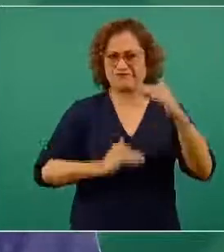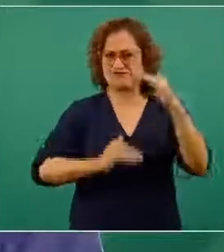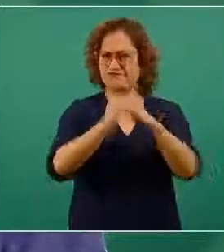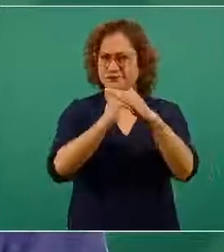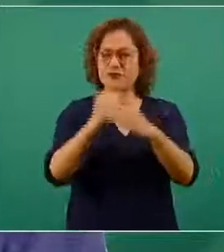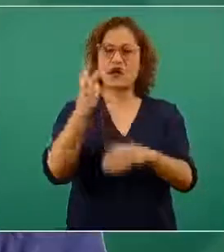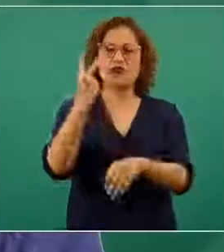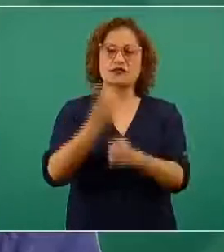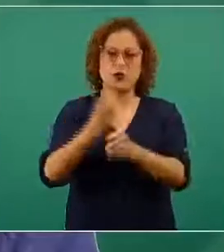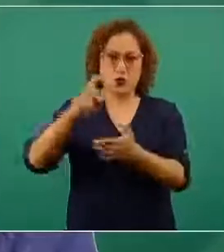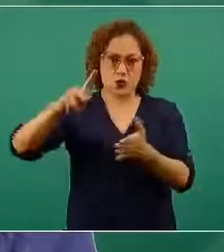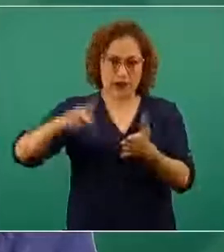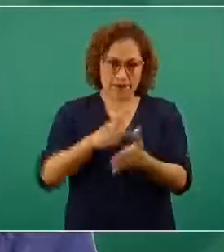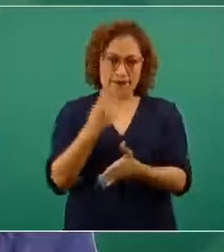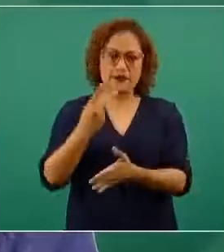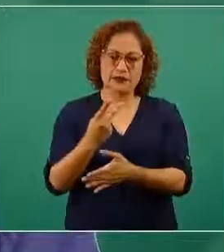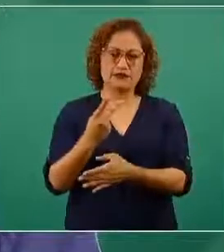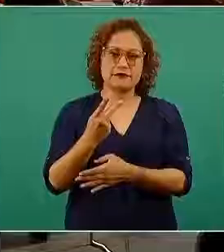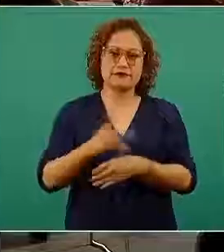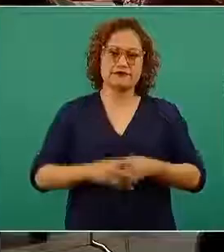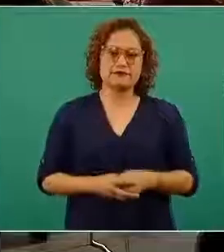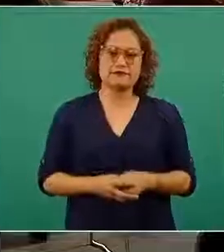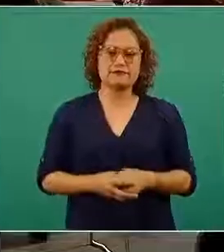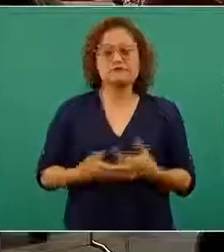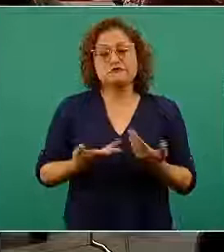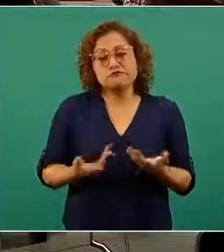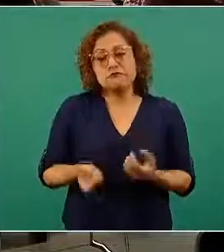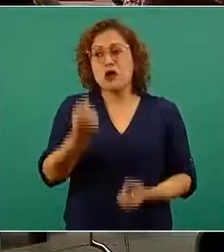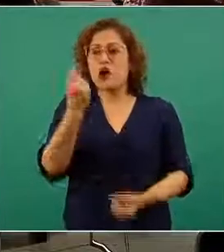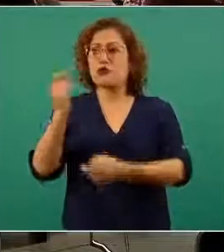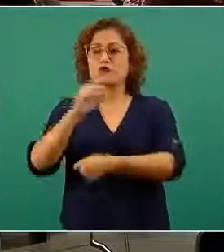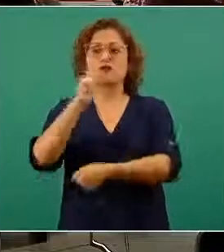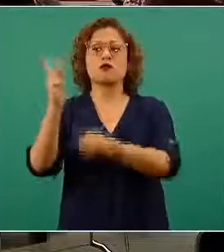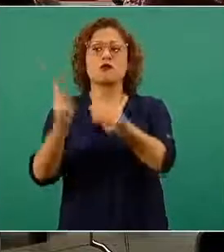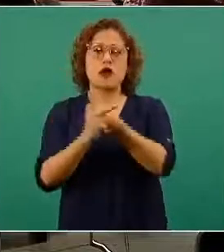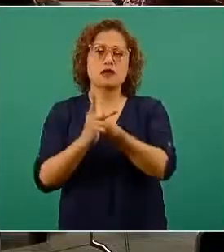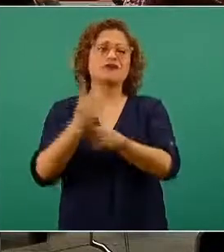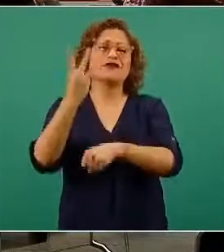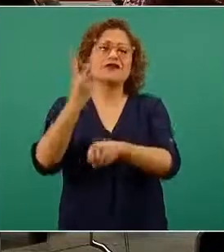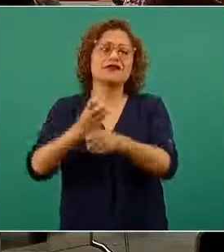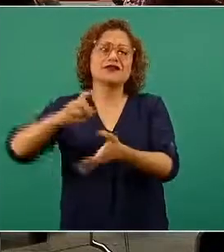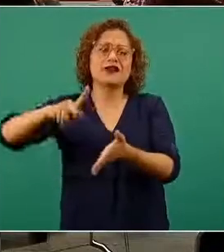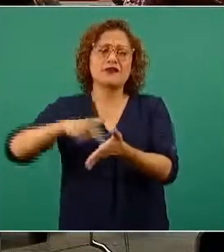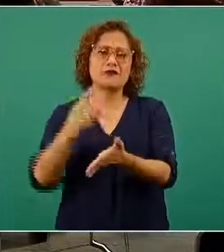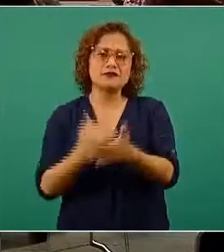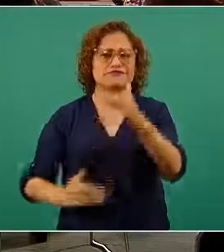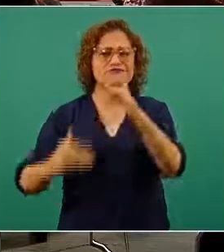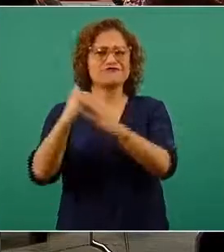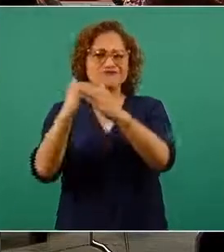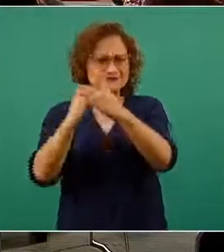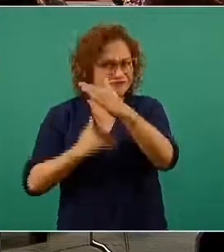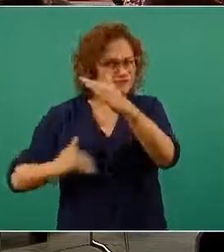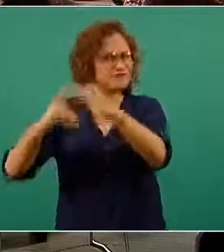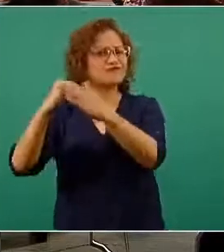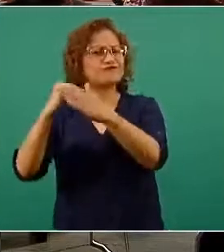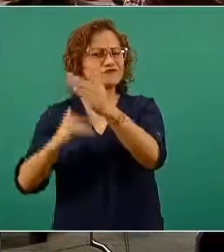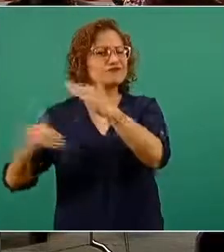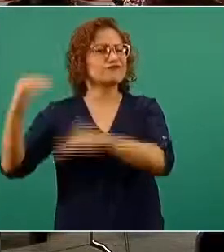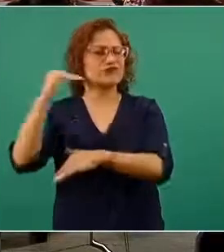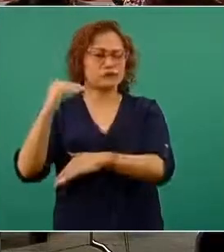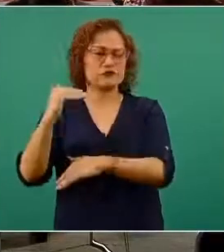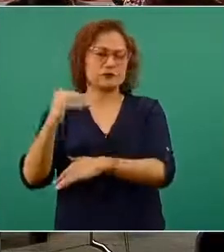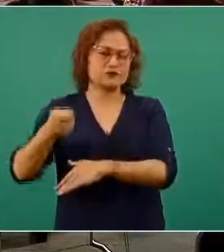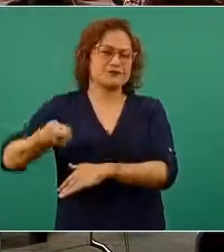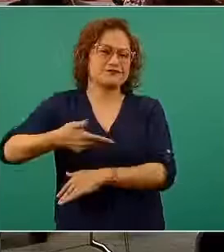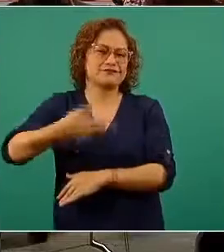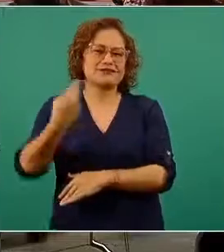de actividad epidémica intensa. En otros países es incluso la tercera o la cuarta ola. Ola le llamamos simplemente